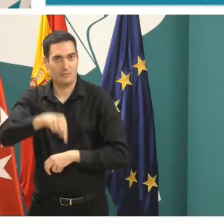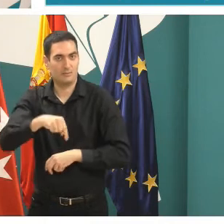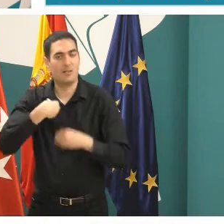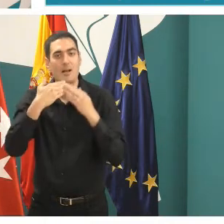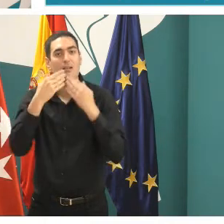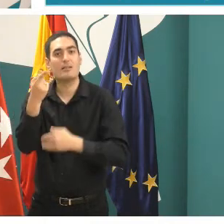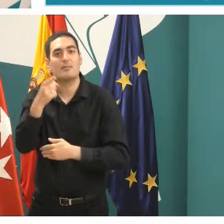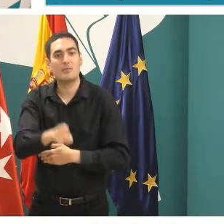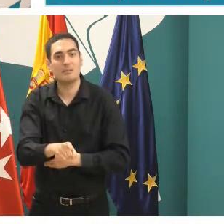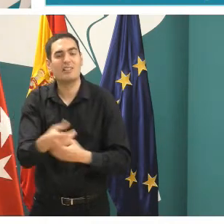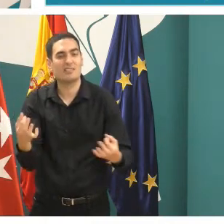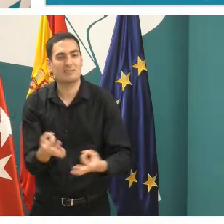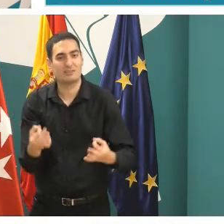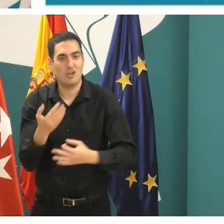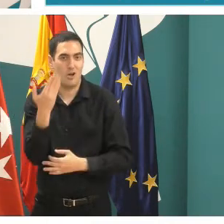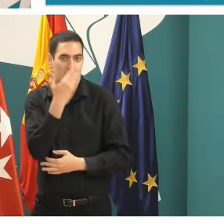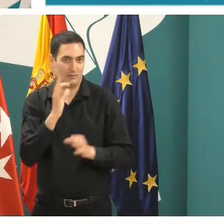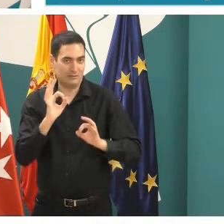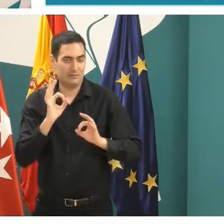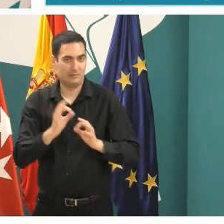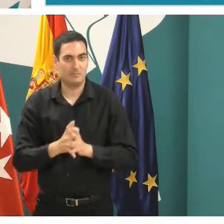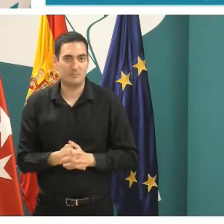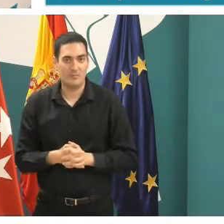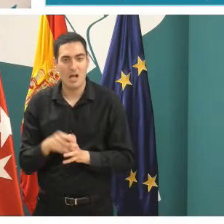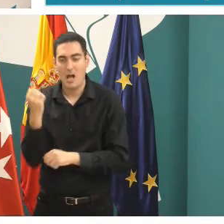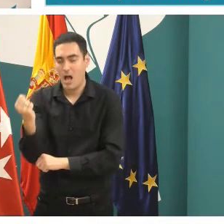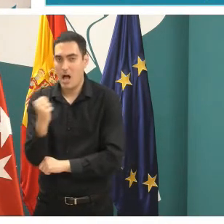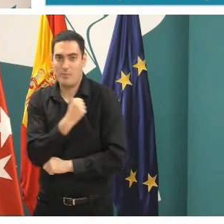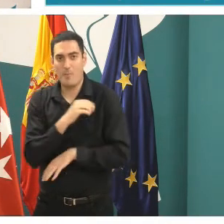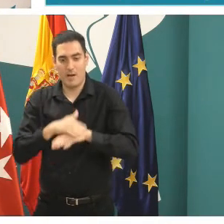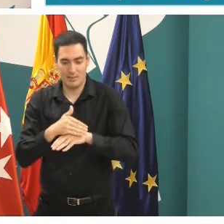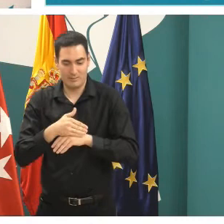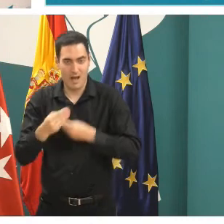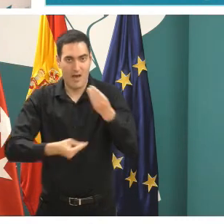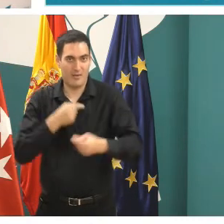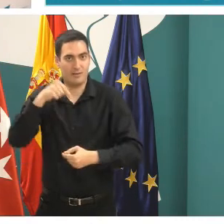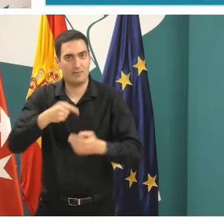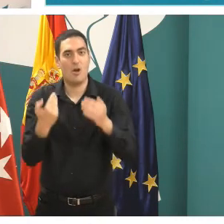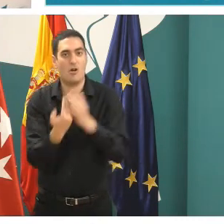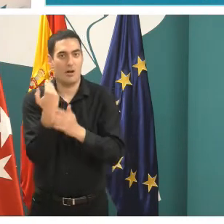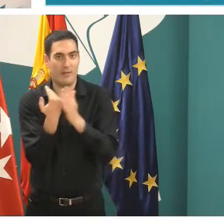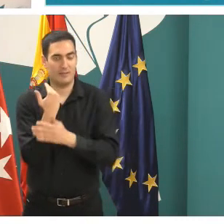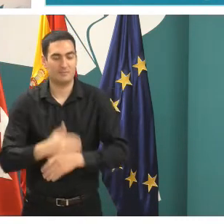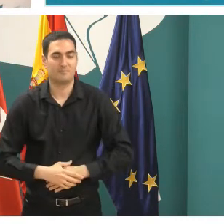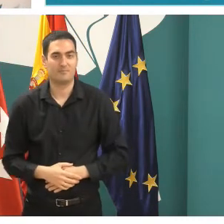agradecer también al colegio pues, todo el apoyo que nos ha dado para la realización de las jornadas.